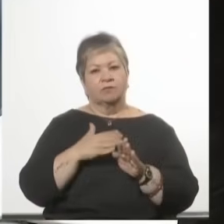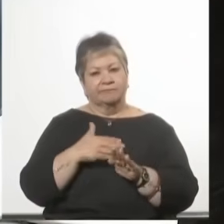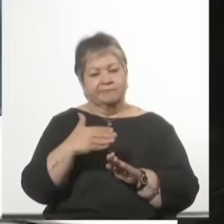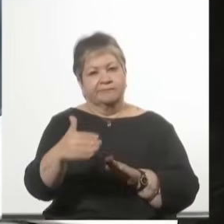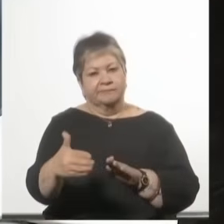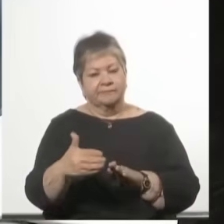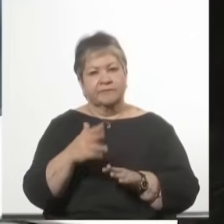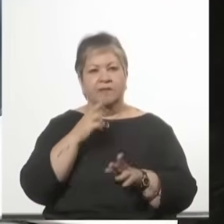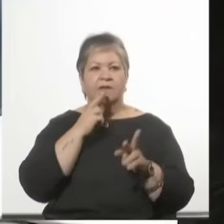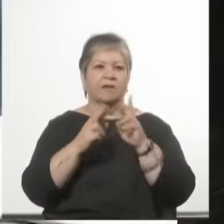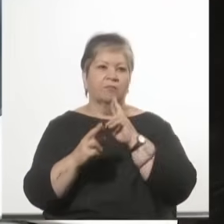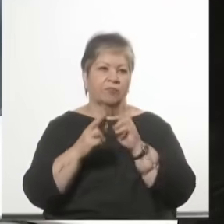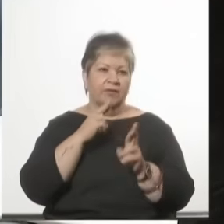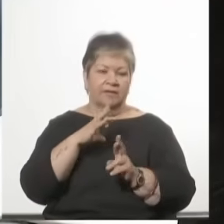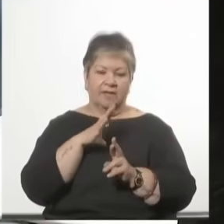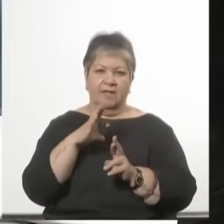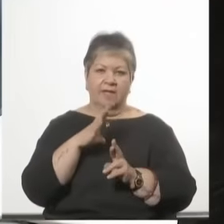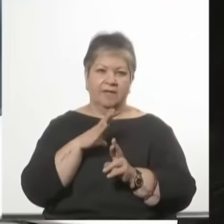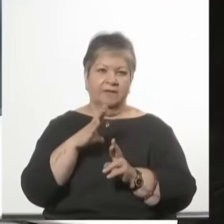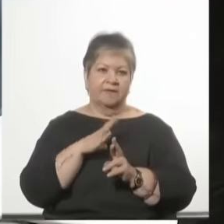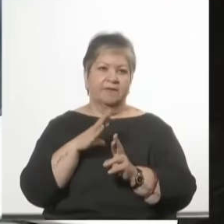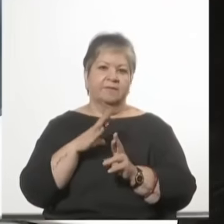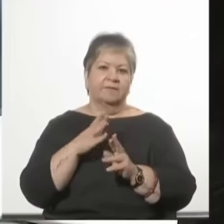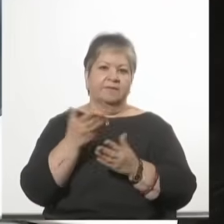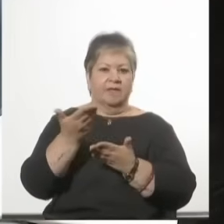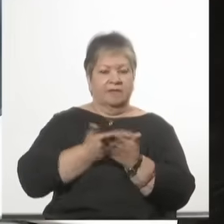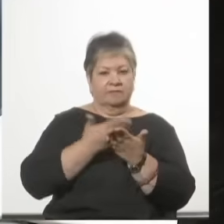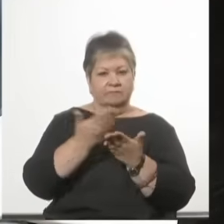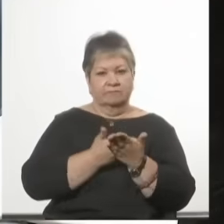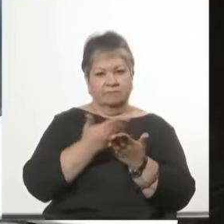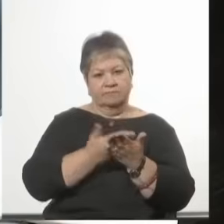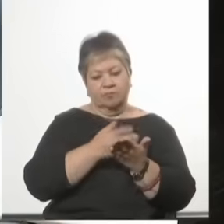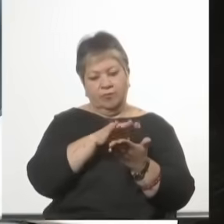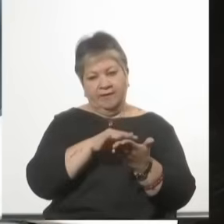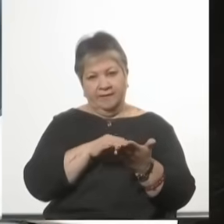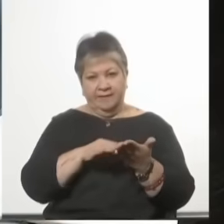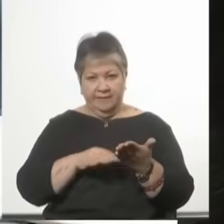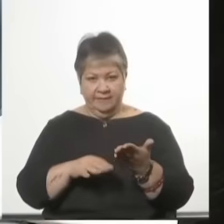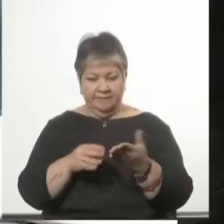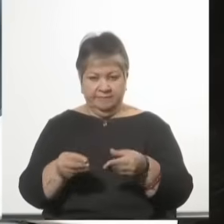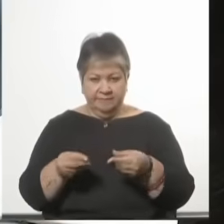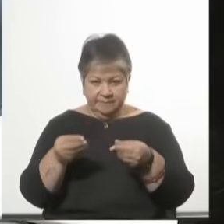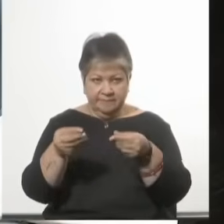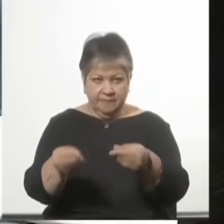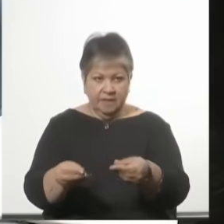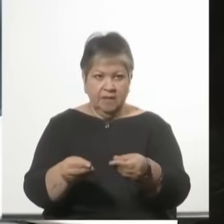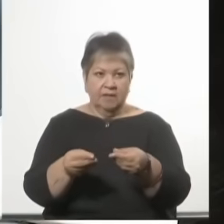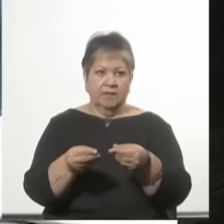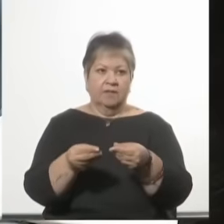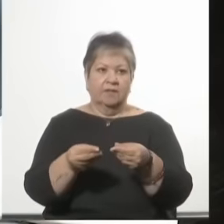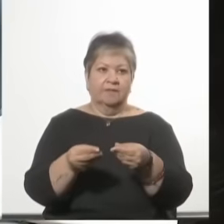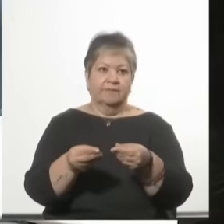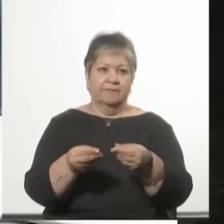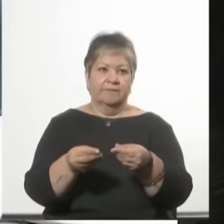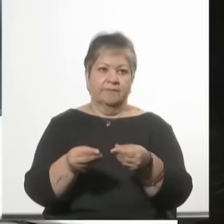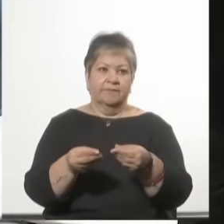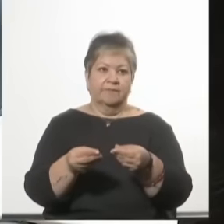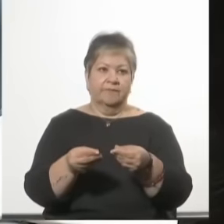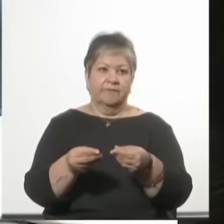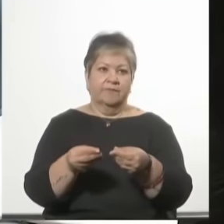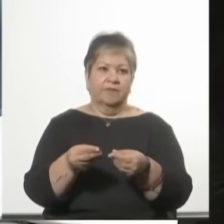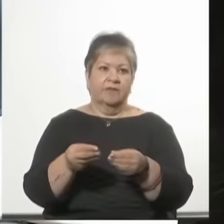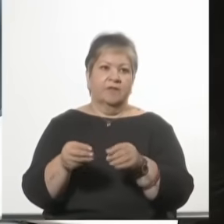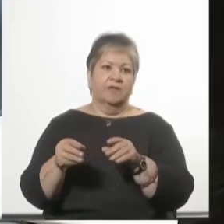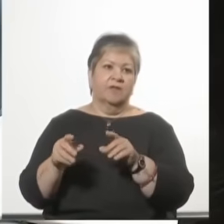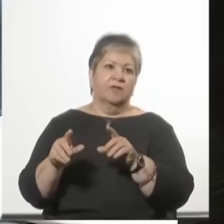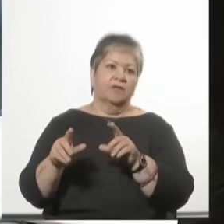las respuestas para hacérselas llegar por escrito. Reitero, las que entendimos no estaban contenidas